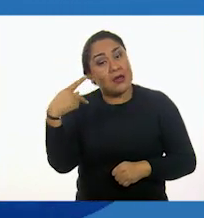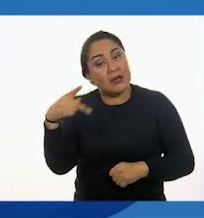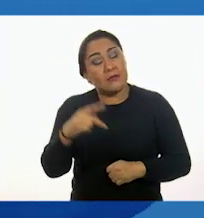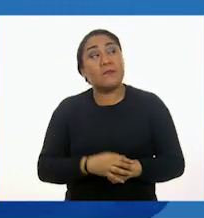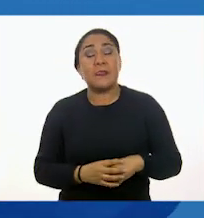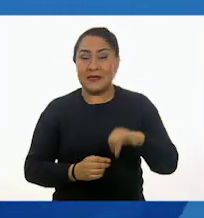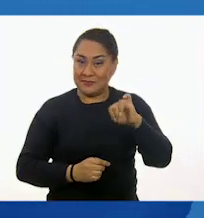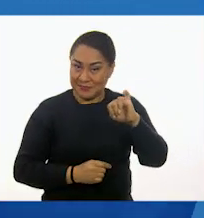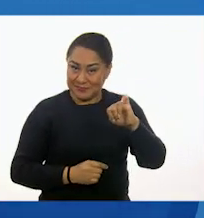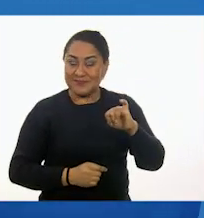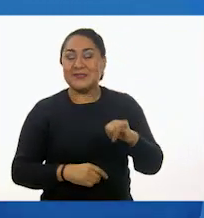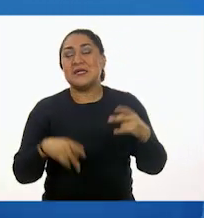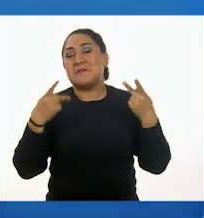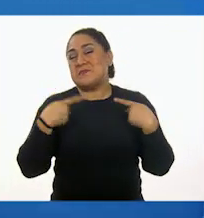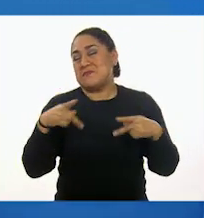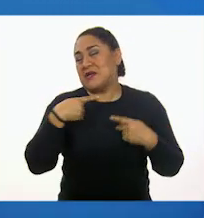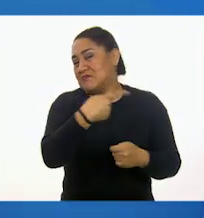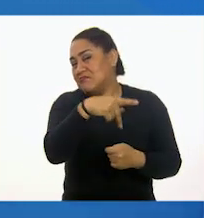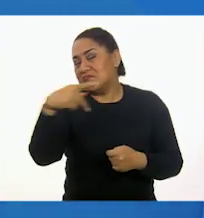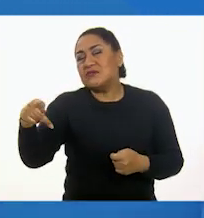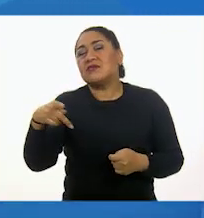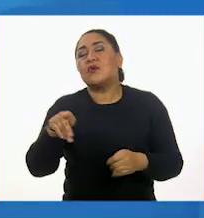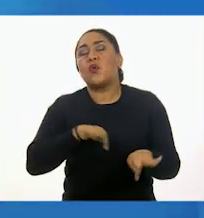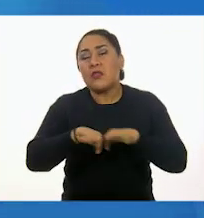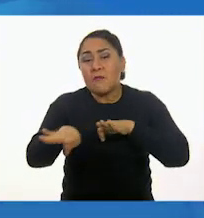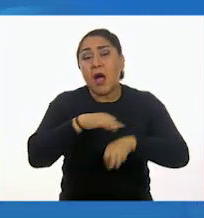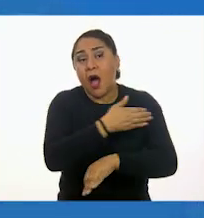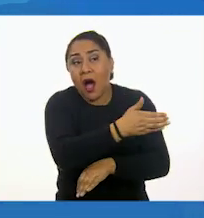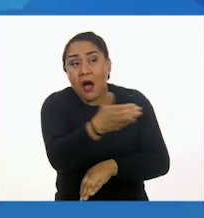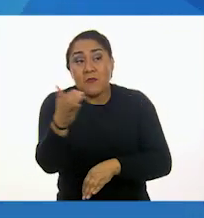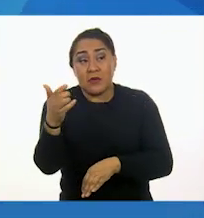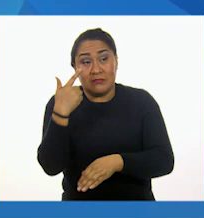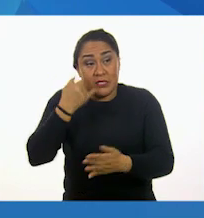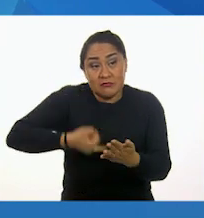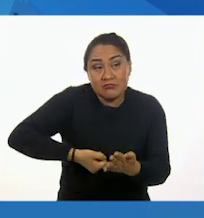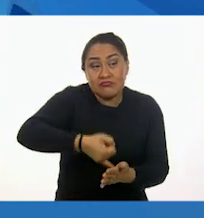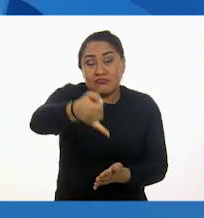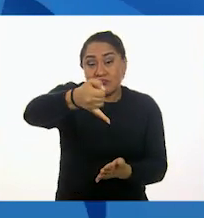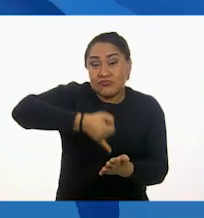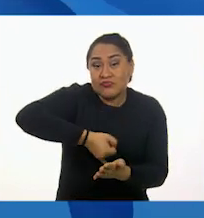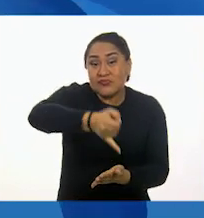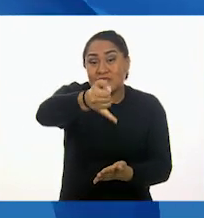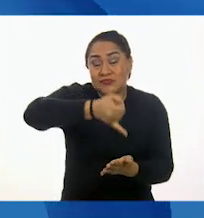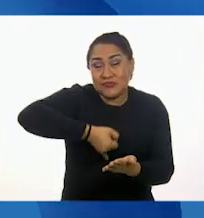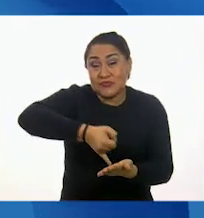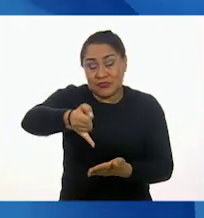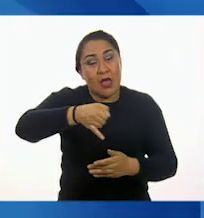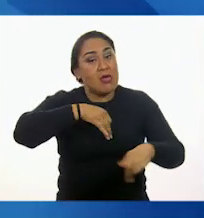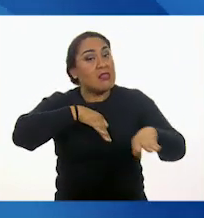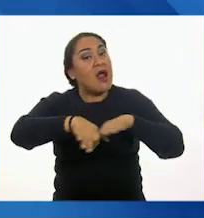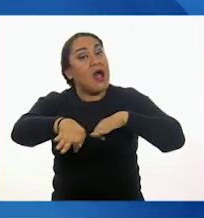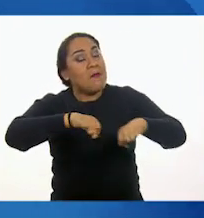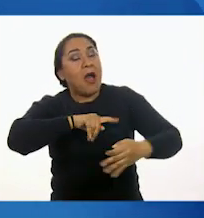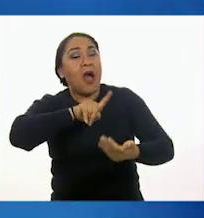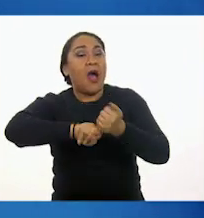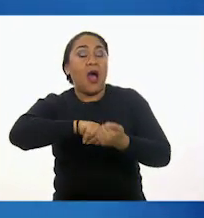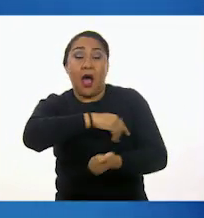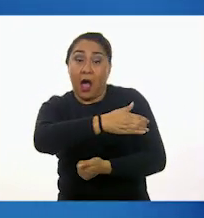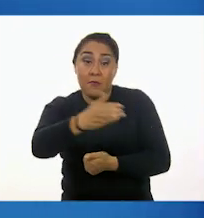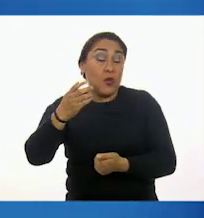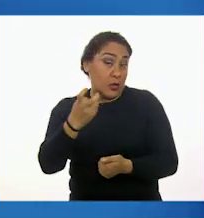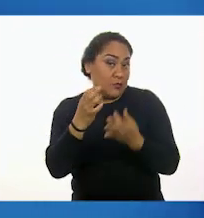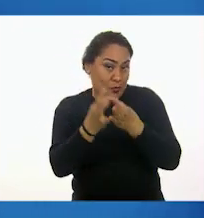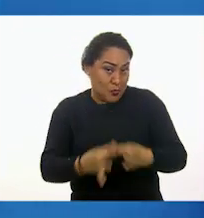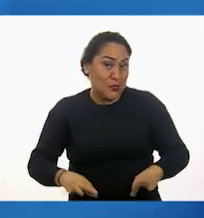gente en Sí. el campo. Están trabajando, ¿no? Ahí Así ven, es, están arando el arando la campo, tierra. ¿no? El Así trabajo es. que en el campo, que es